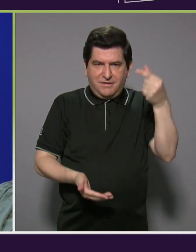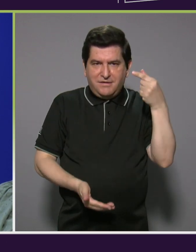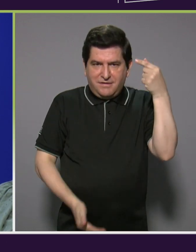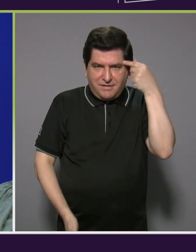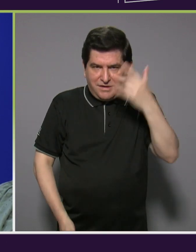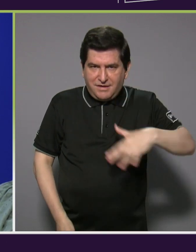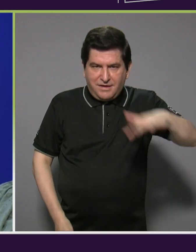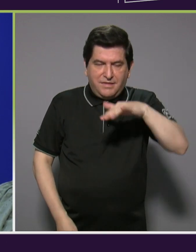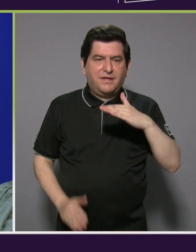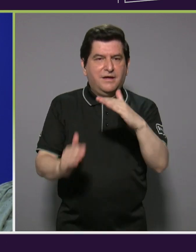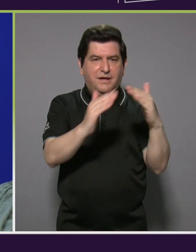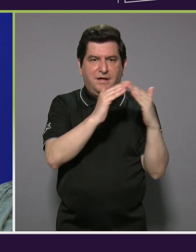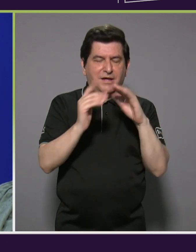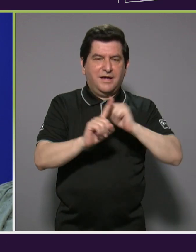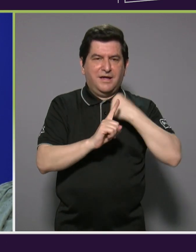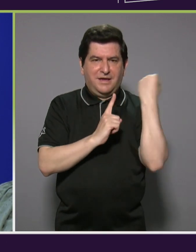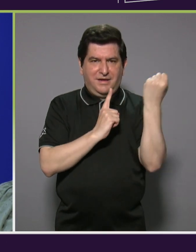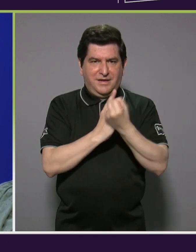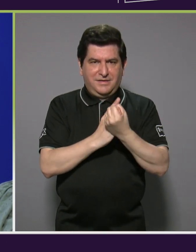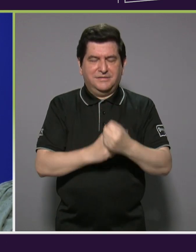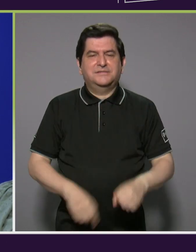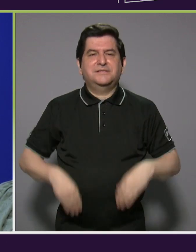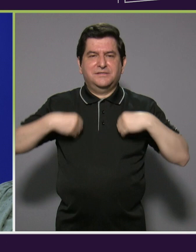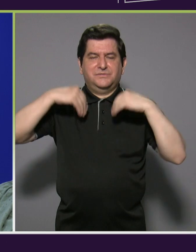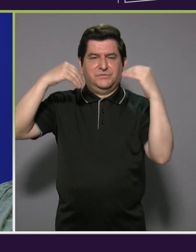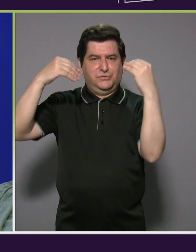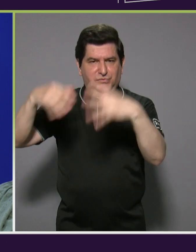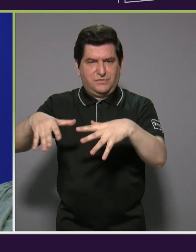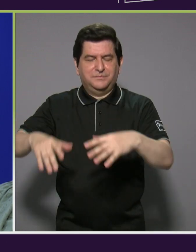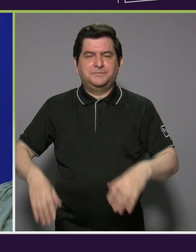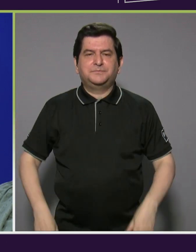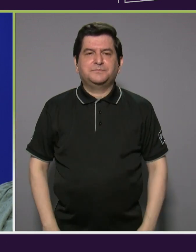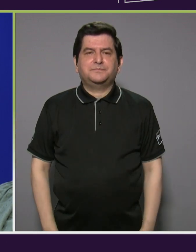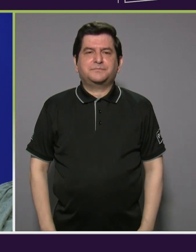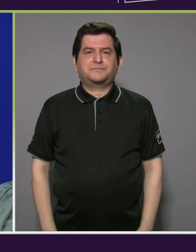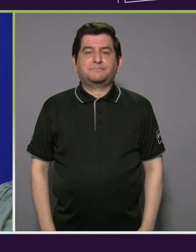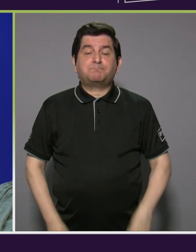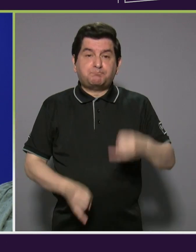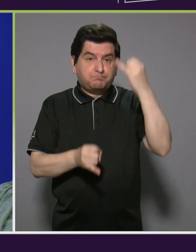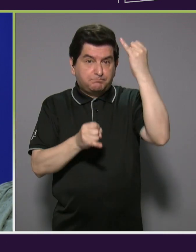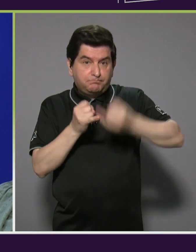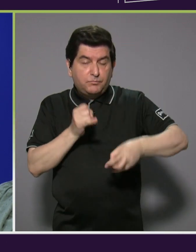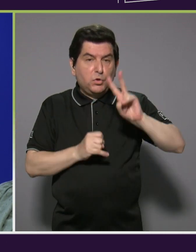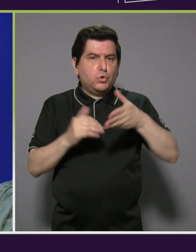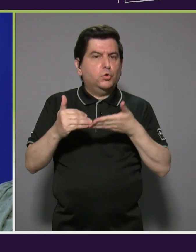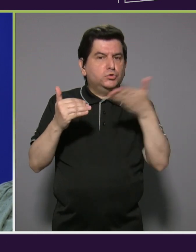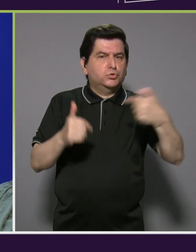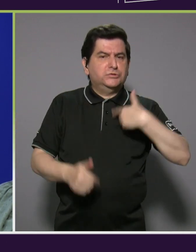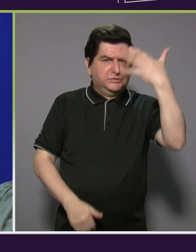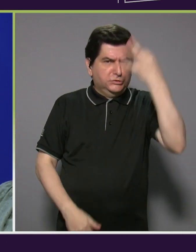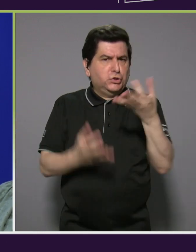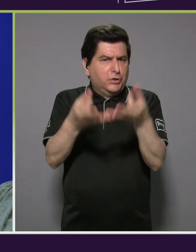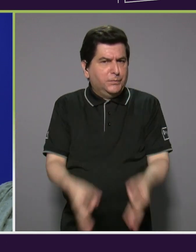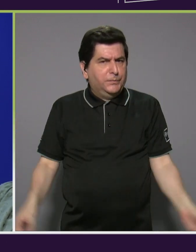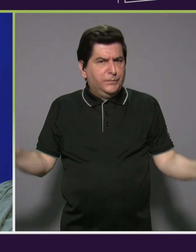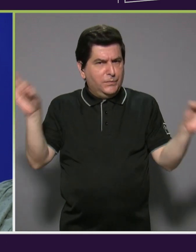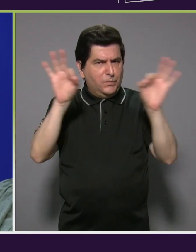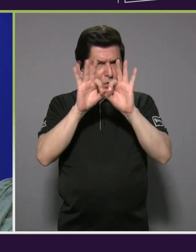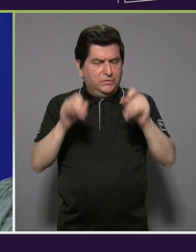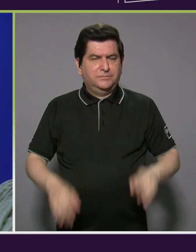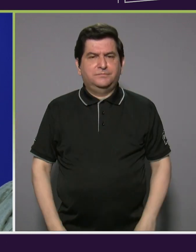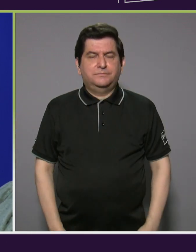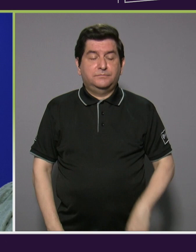esta población en situación de abandono. Y por último, hay dos aspectos que a mí me parecen fundamentales: